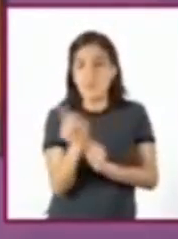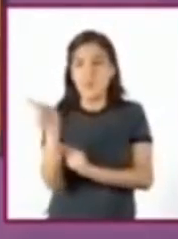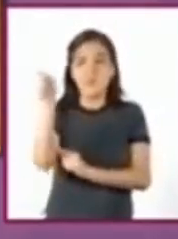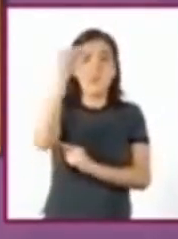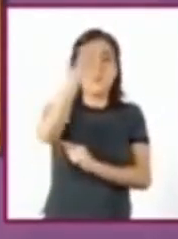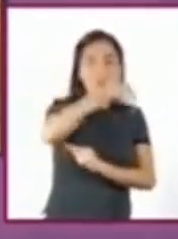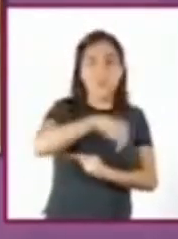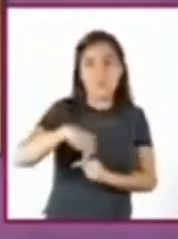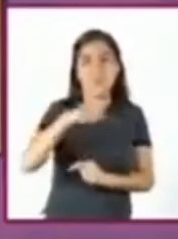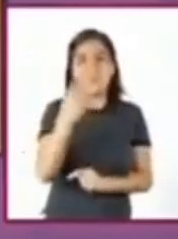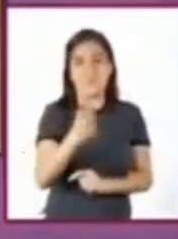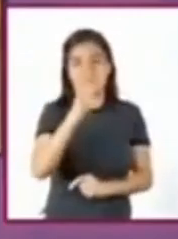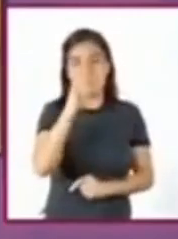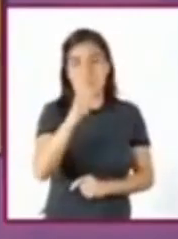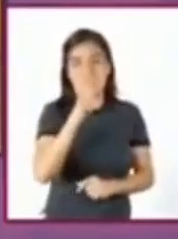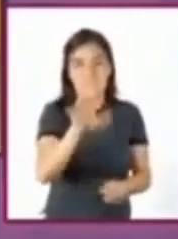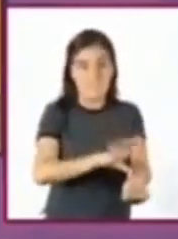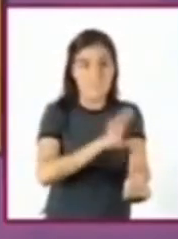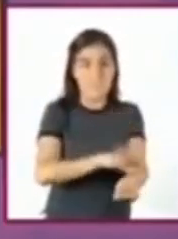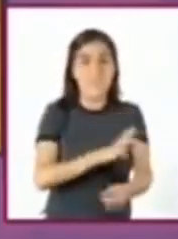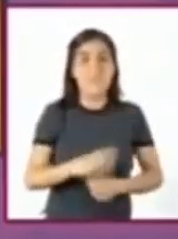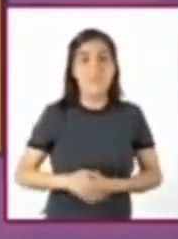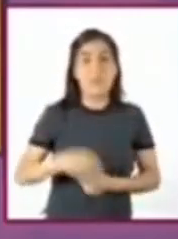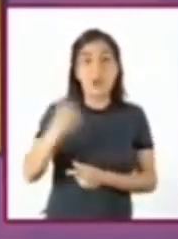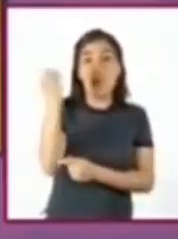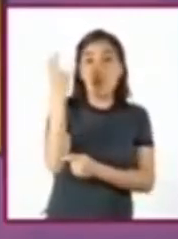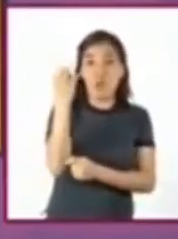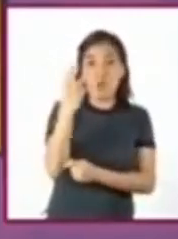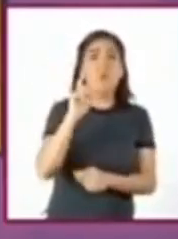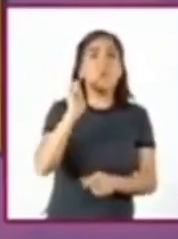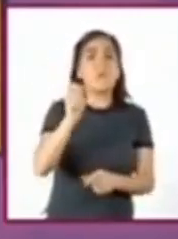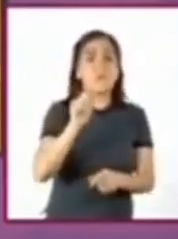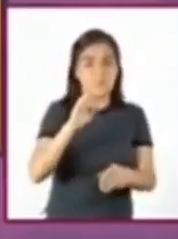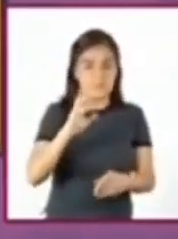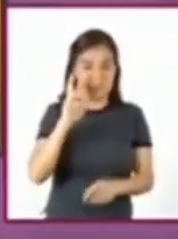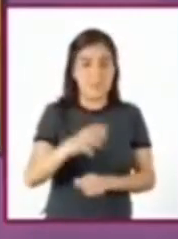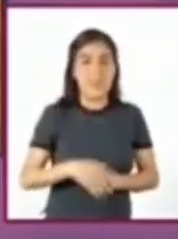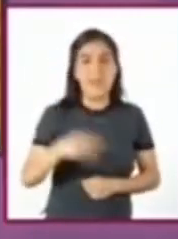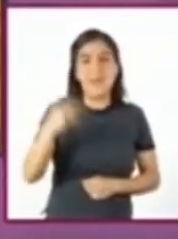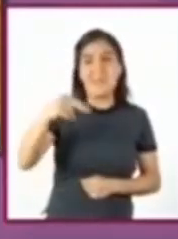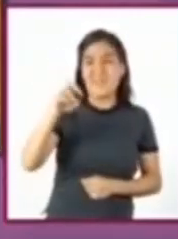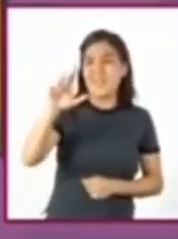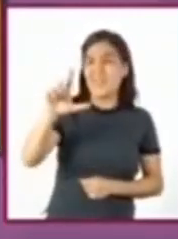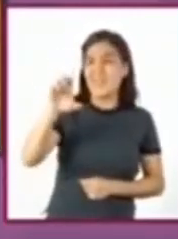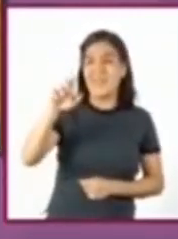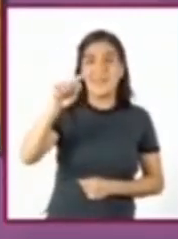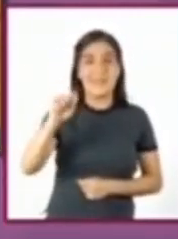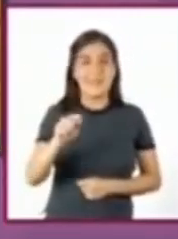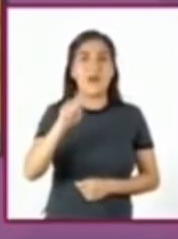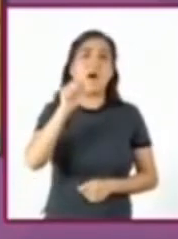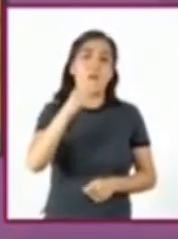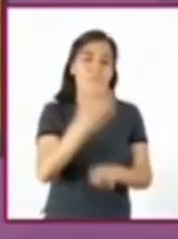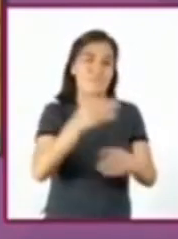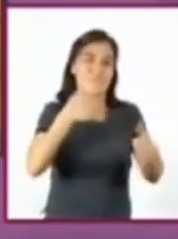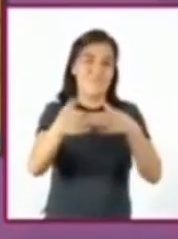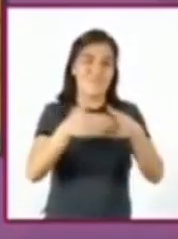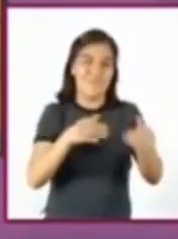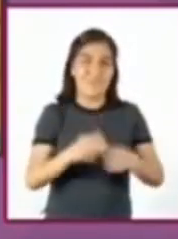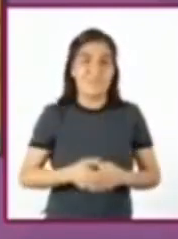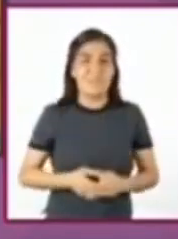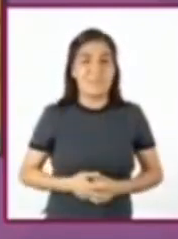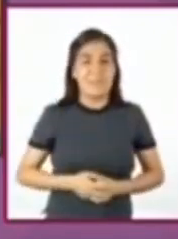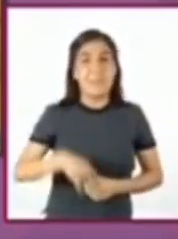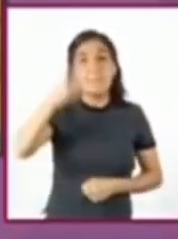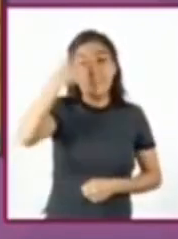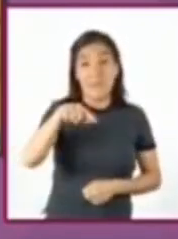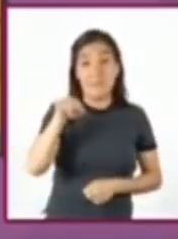el circuito. En lugar de focos, utilizaremos LEDs, que actualmente son muy comunes. Para que el